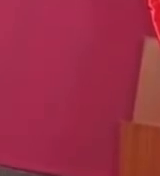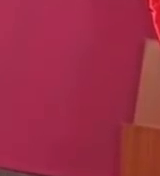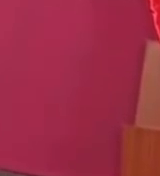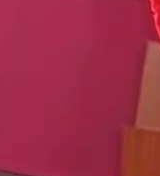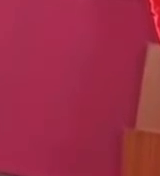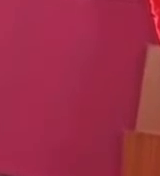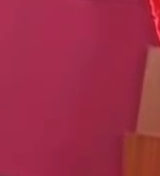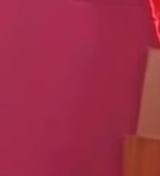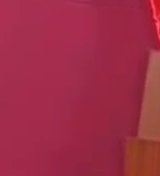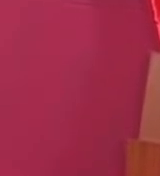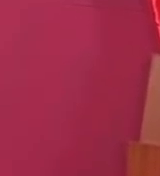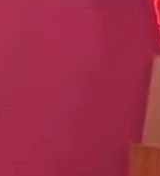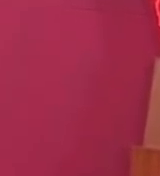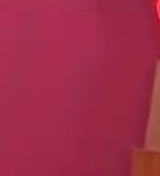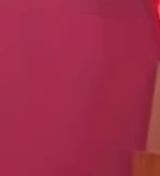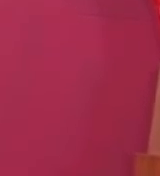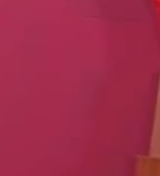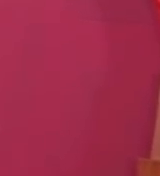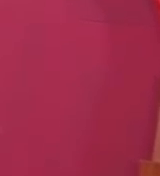etapa post-neoliberal.